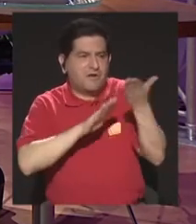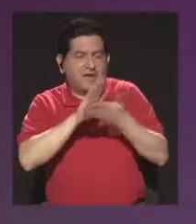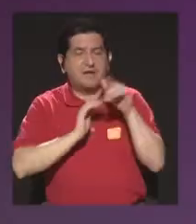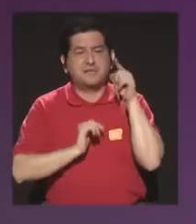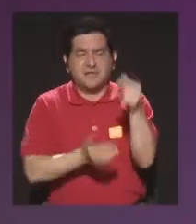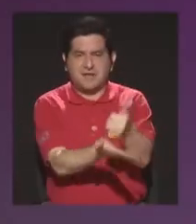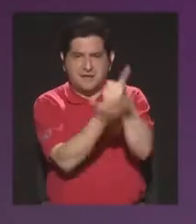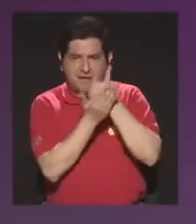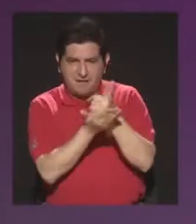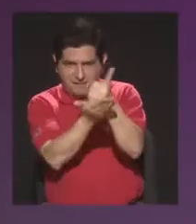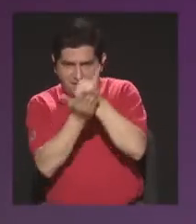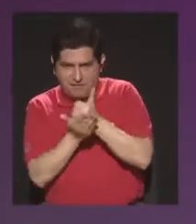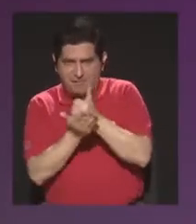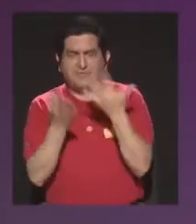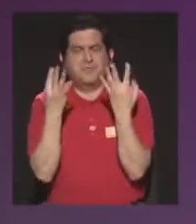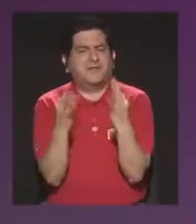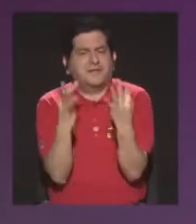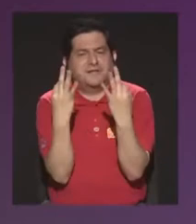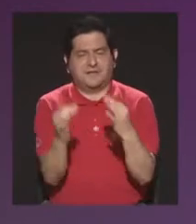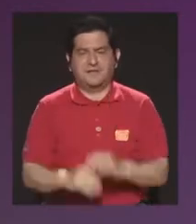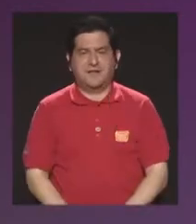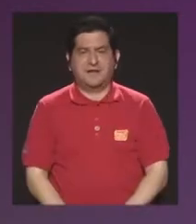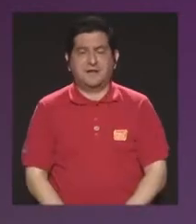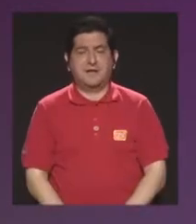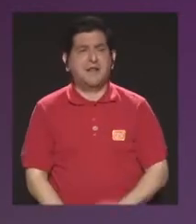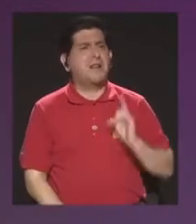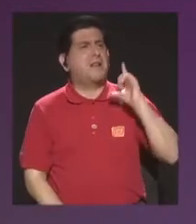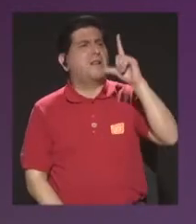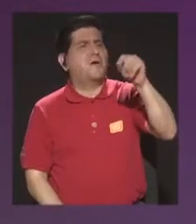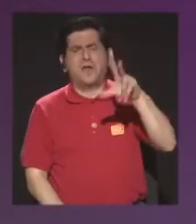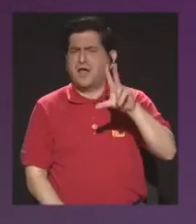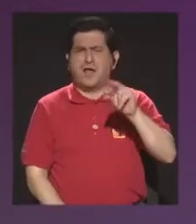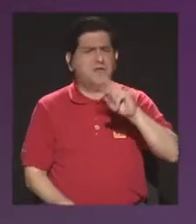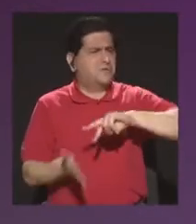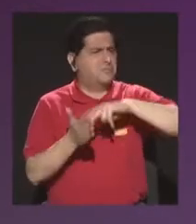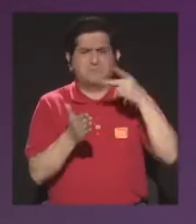allá nos ayudamos en lo que se pueda. Entonces, la distancia realmente no es como